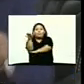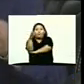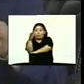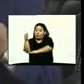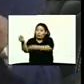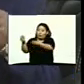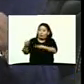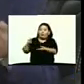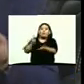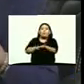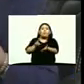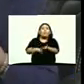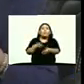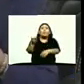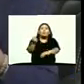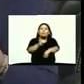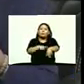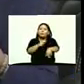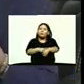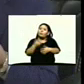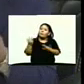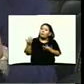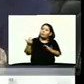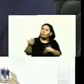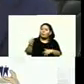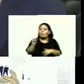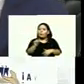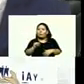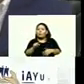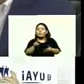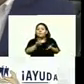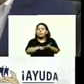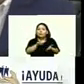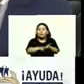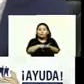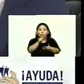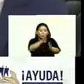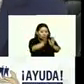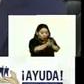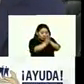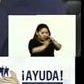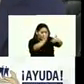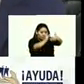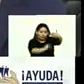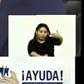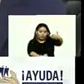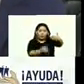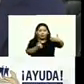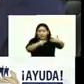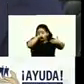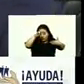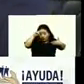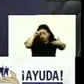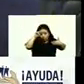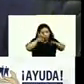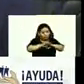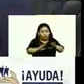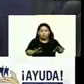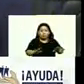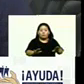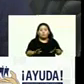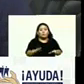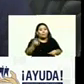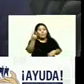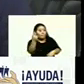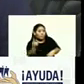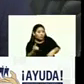visa. ¿Por cuál es el plazo que vamos a solicitar el otorgamiento de visa? Por la solicitud que nos ha hecho el empleador. Hay un